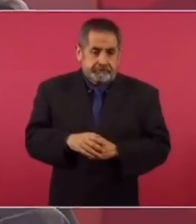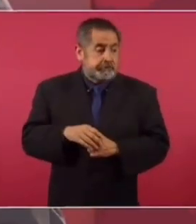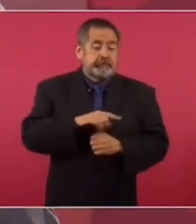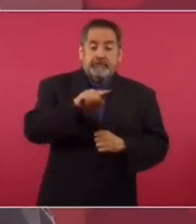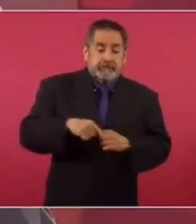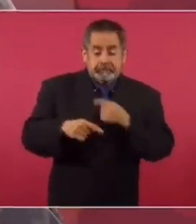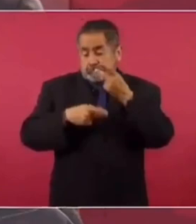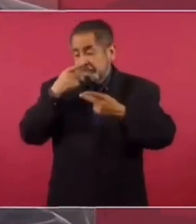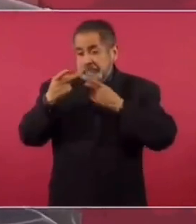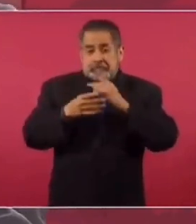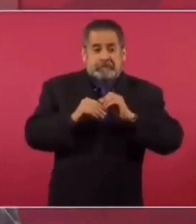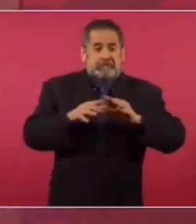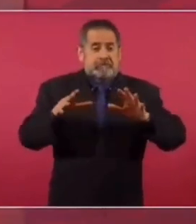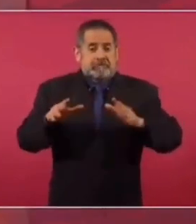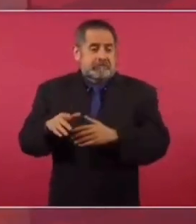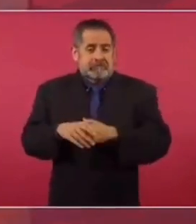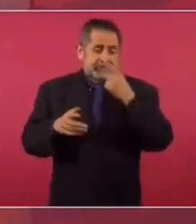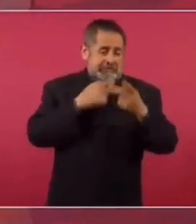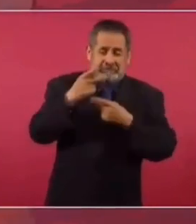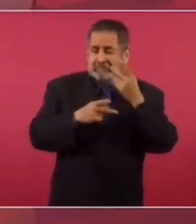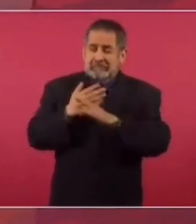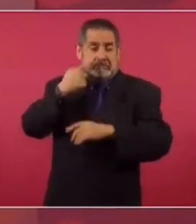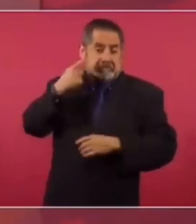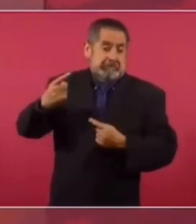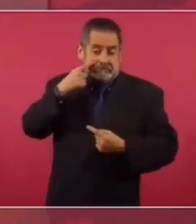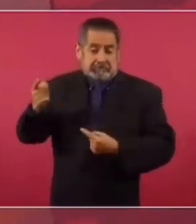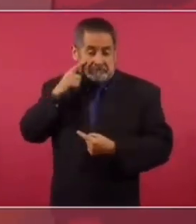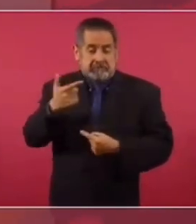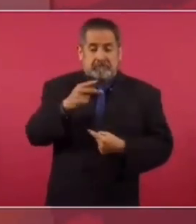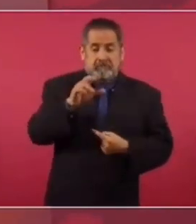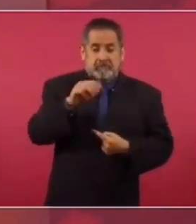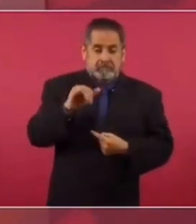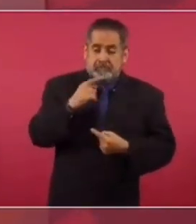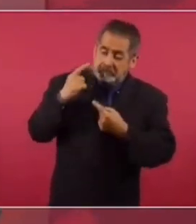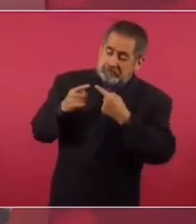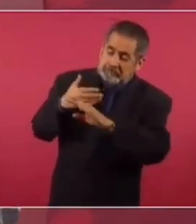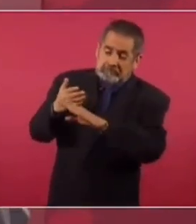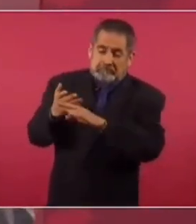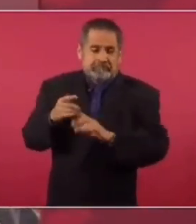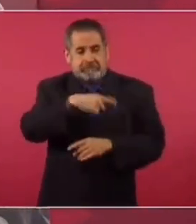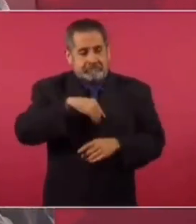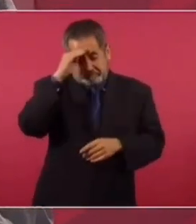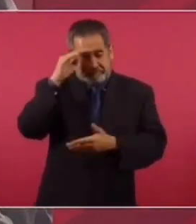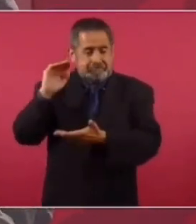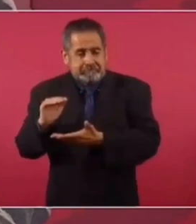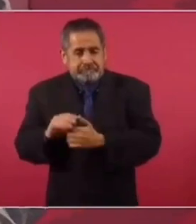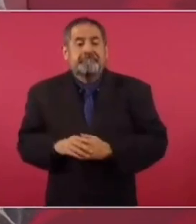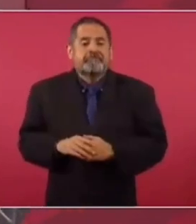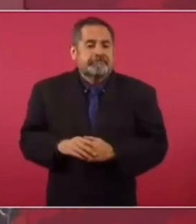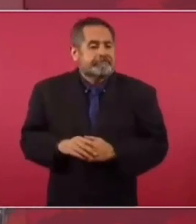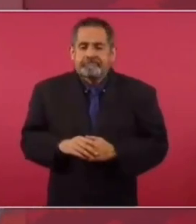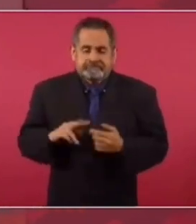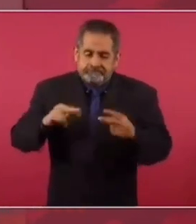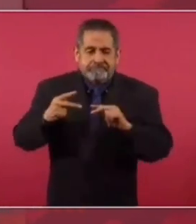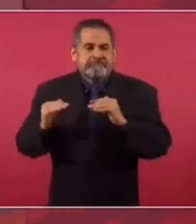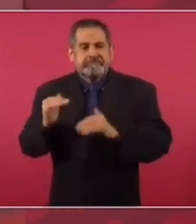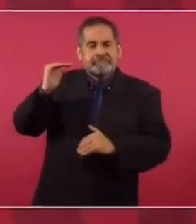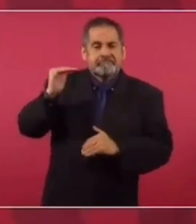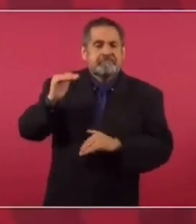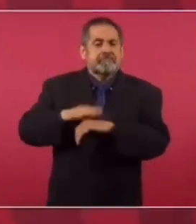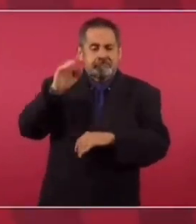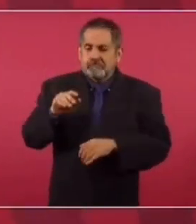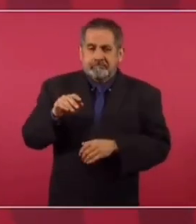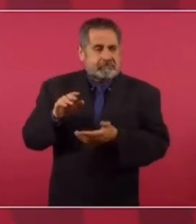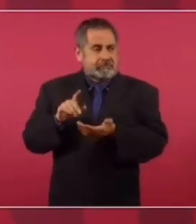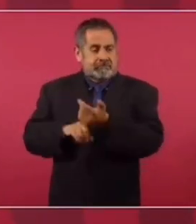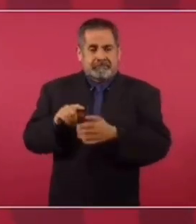el escándalo. No, pues ya me tumbaron estos, ¿no? Sí. ¿Otros dos? O sea, pues ¿qué creen que pasó? ¿Aumentó? ¿Dos? A